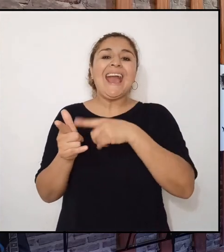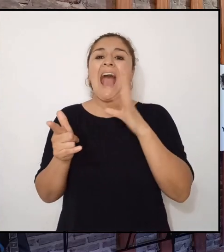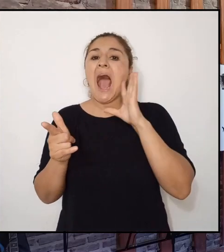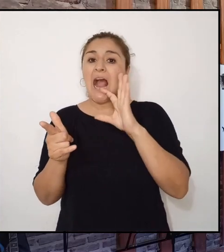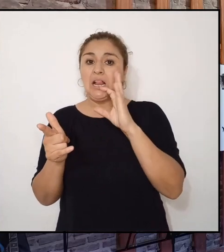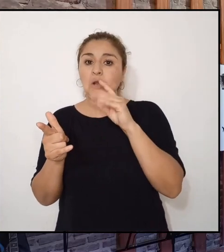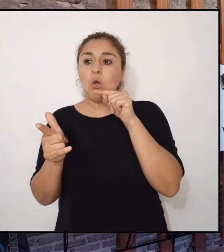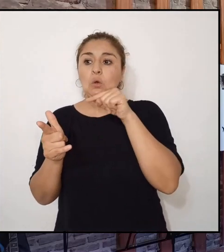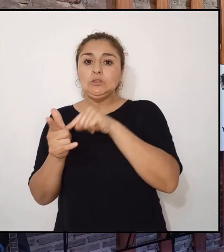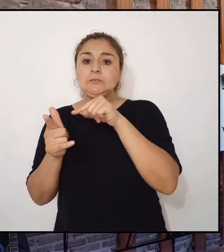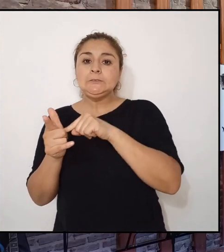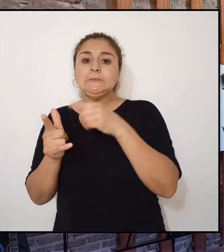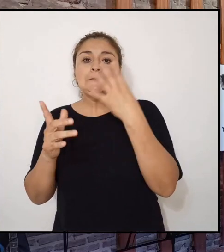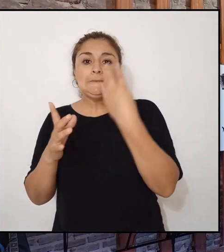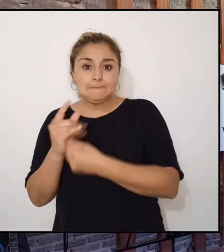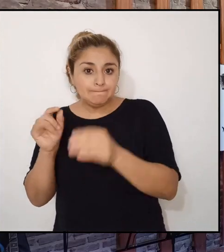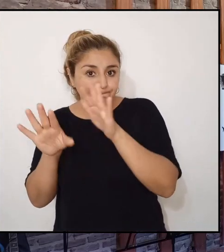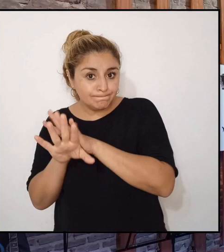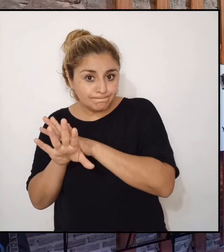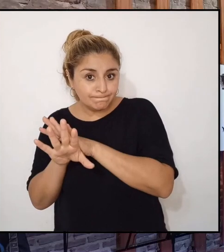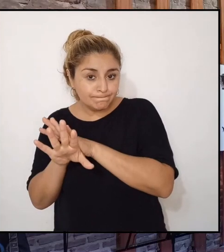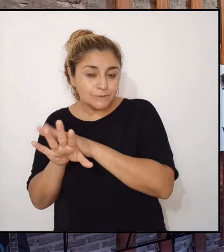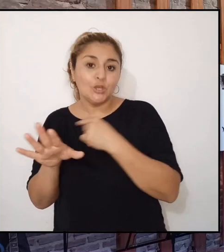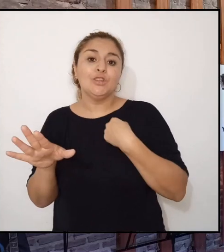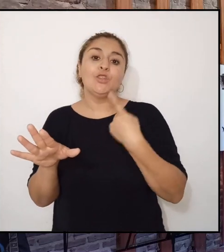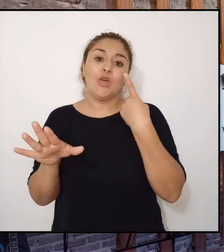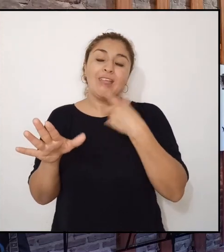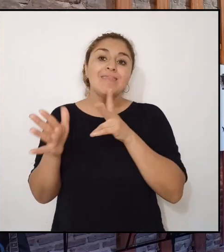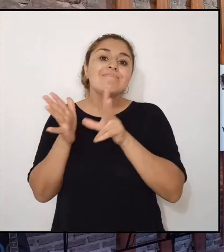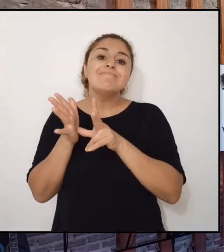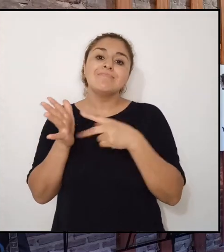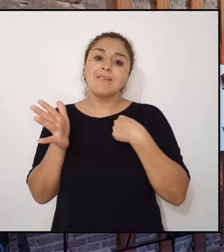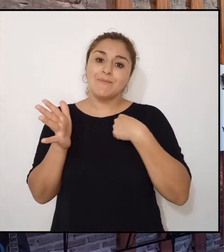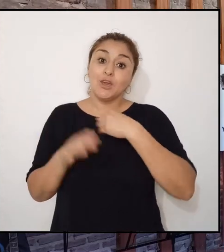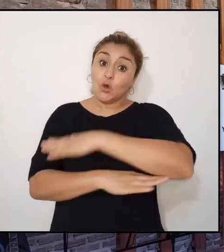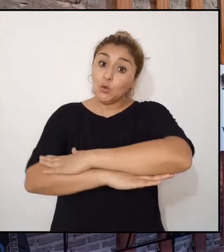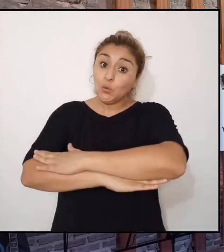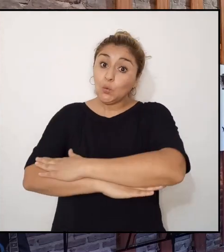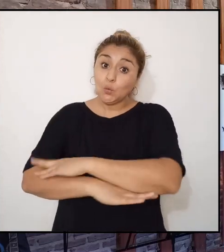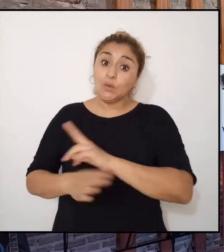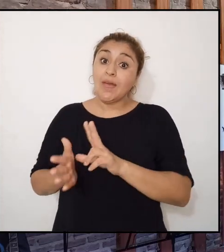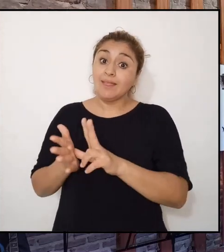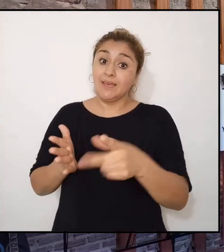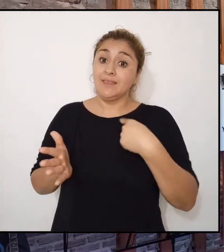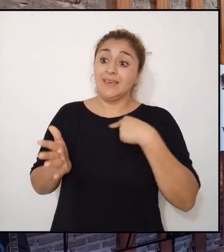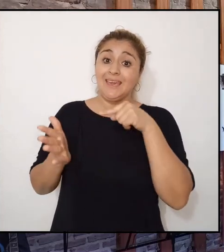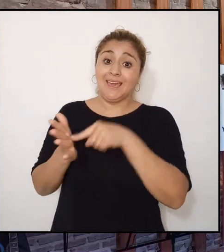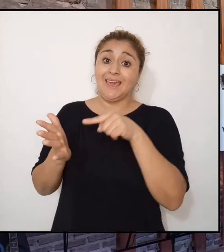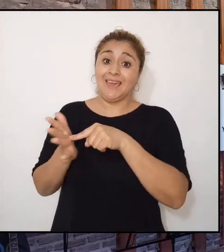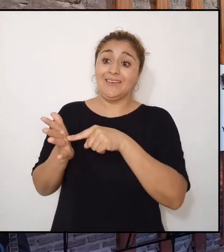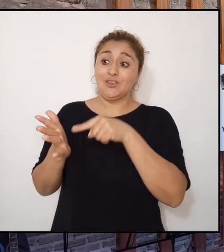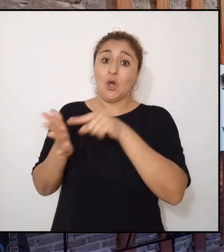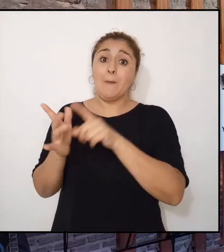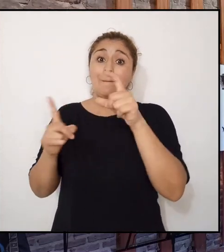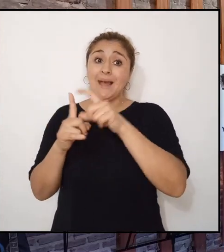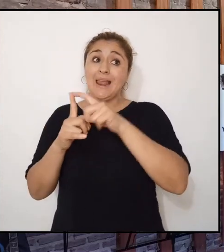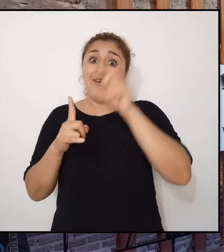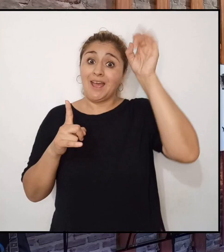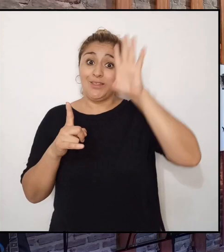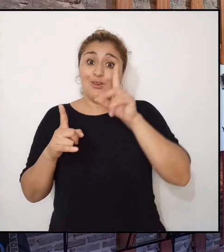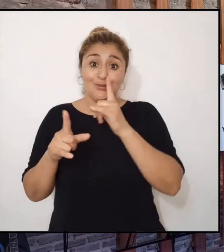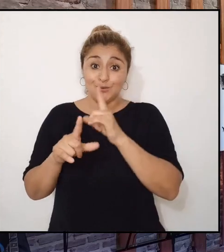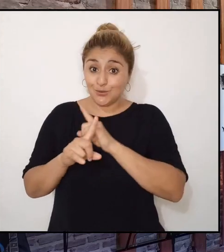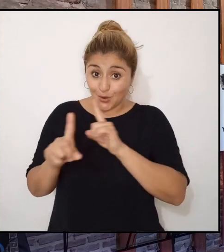palabra de Dios. Entonces me dice, sí, pero pastor, por ahí hay algunas cuestiones. ¿Saben las cuestiones problemáticas con la Biblia? Son las